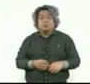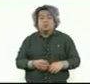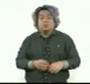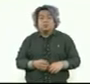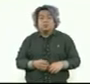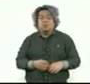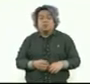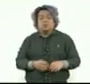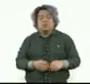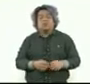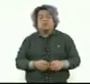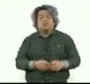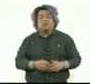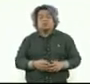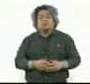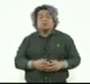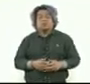la...